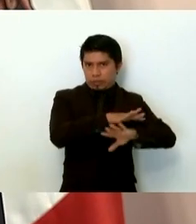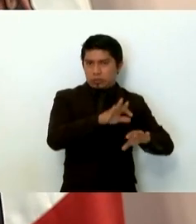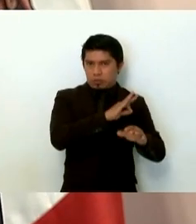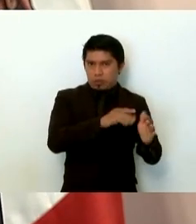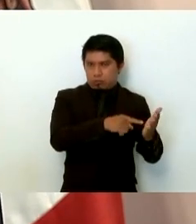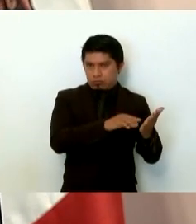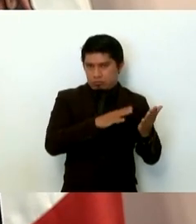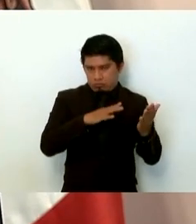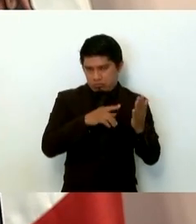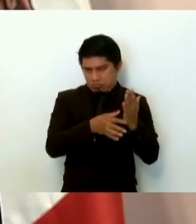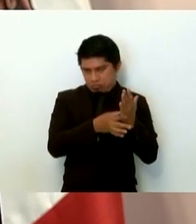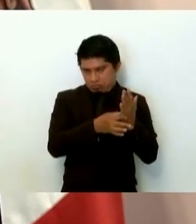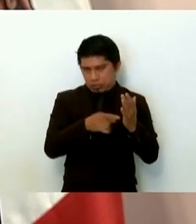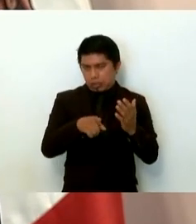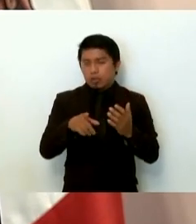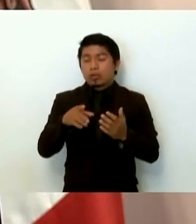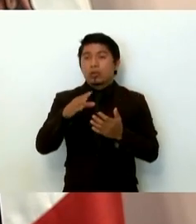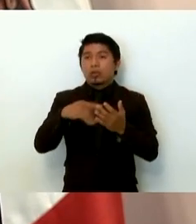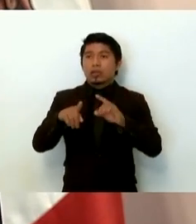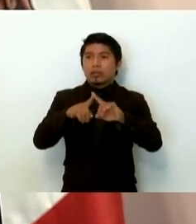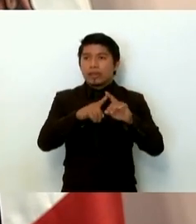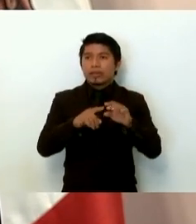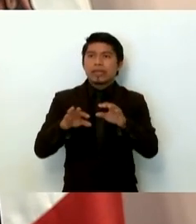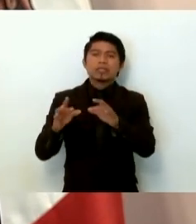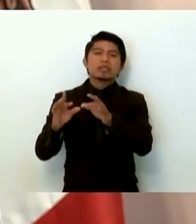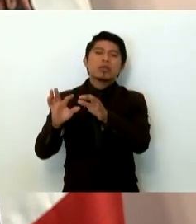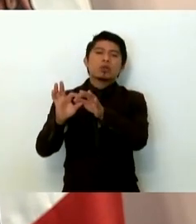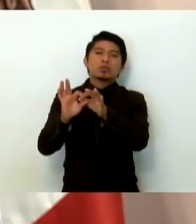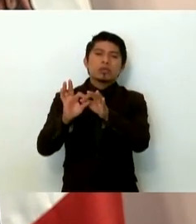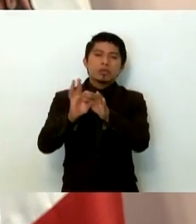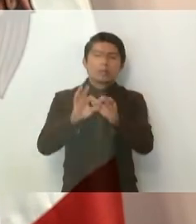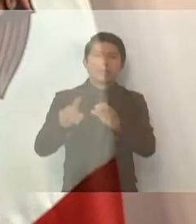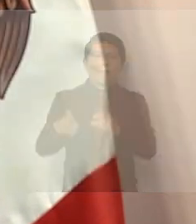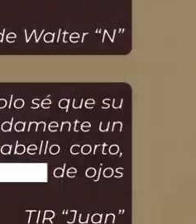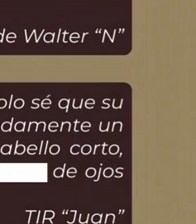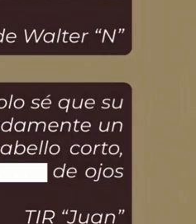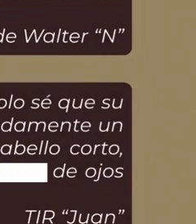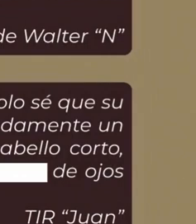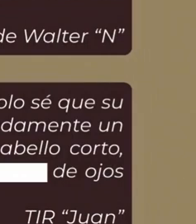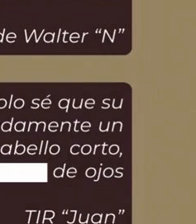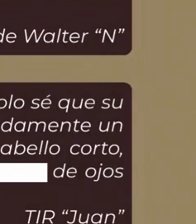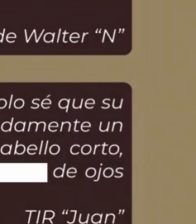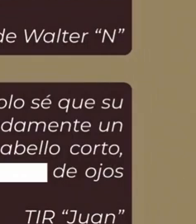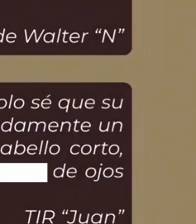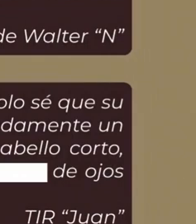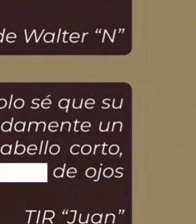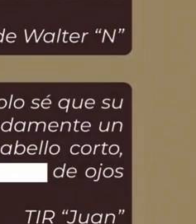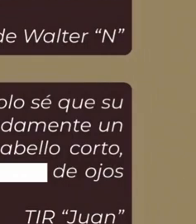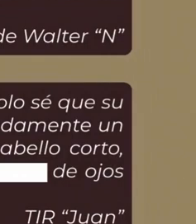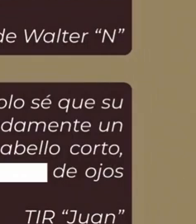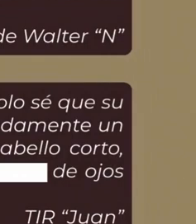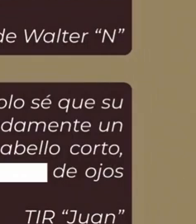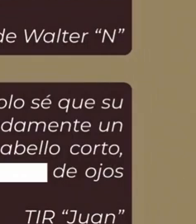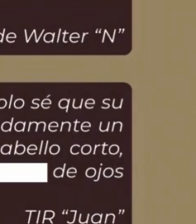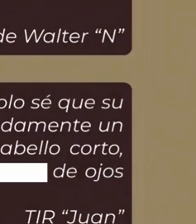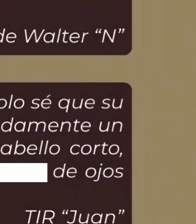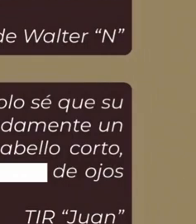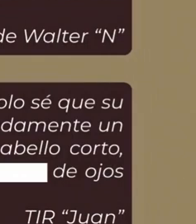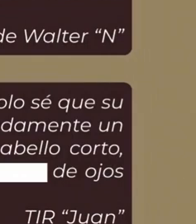la existencia de elementos suficientes sobre los vínculos entre elementos del Ejército y Guerreros Unidos.